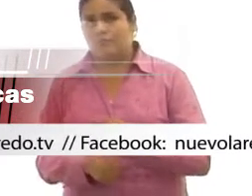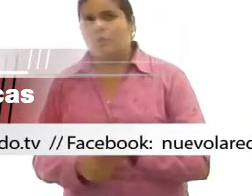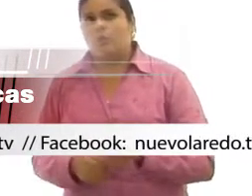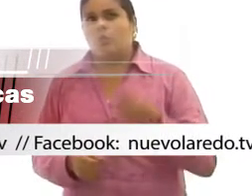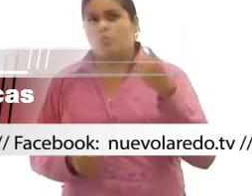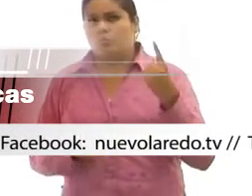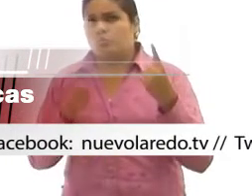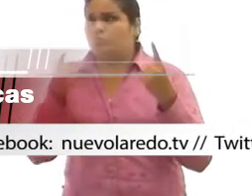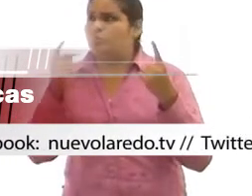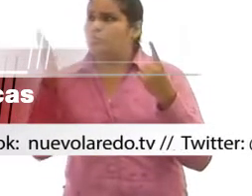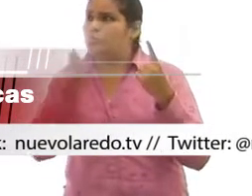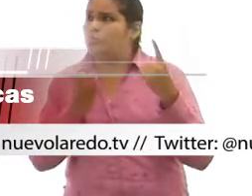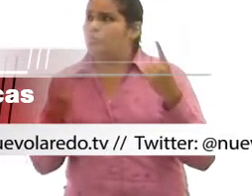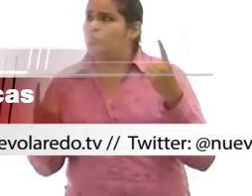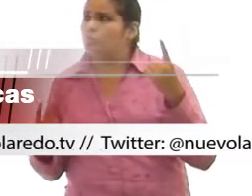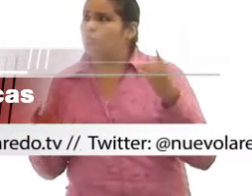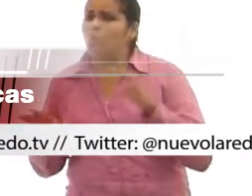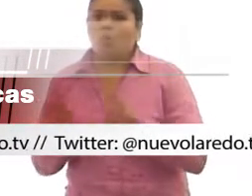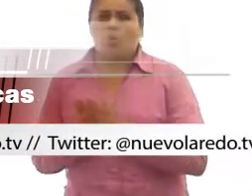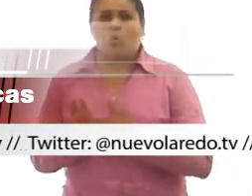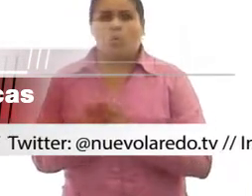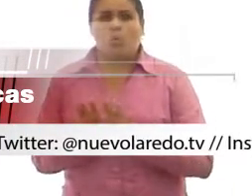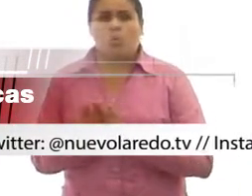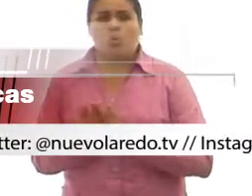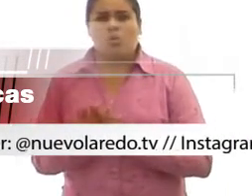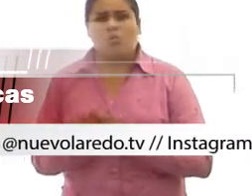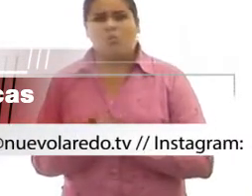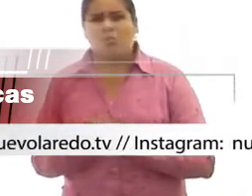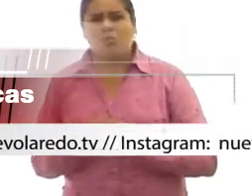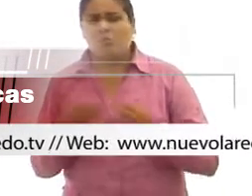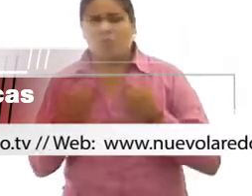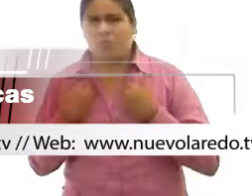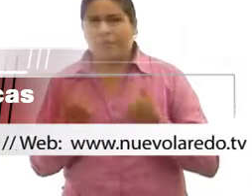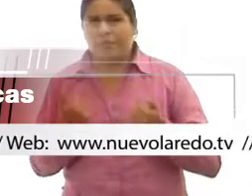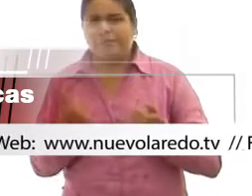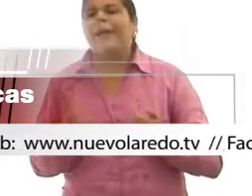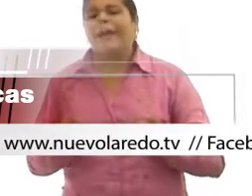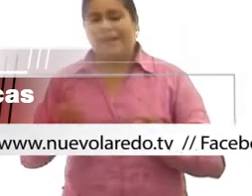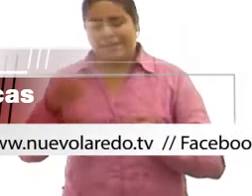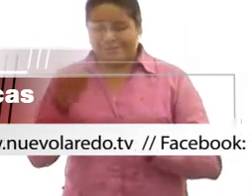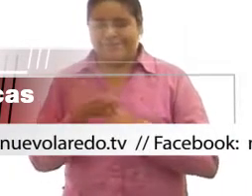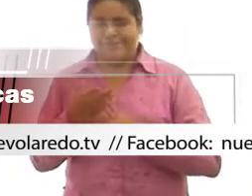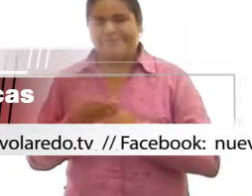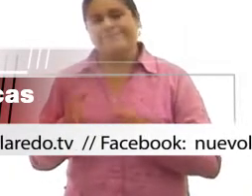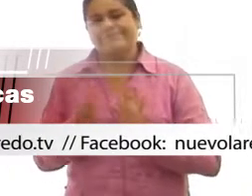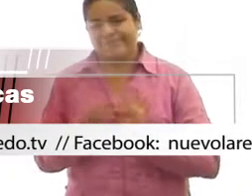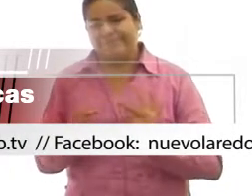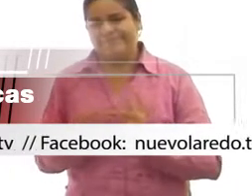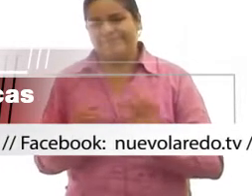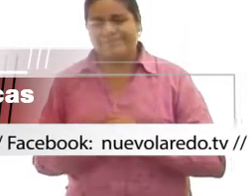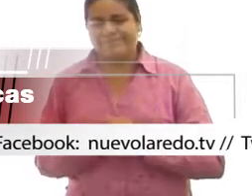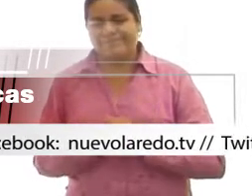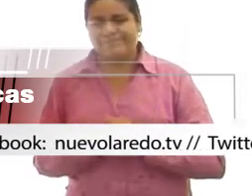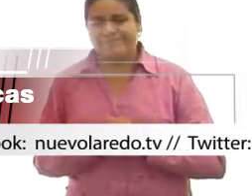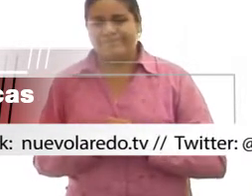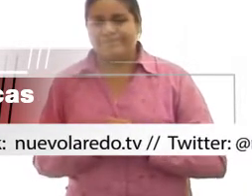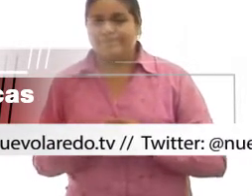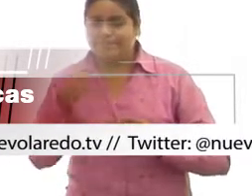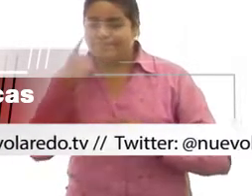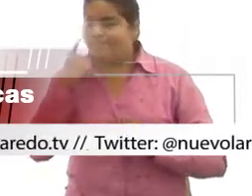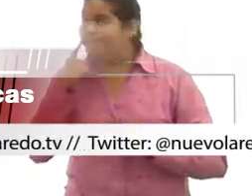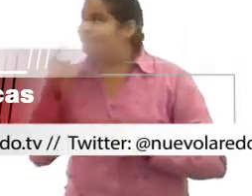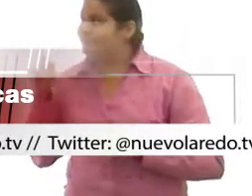la ropa adecuada de presentación, va a estar en una presentación, tenerle su